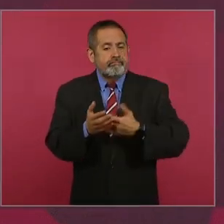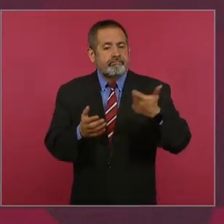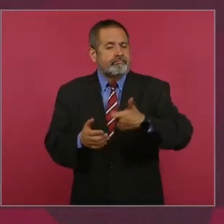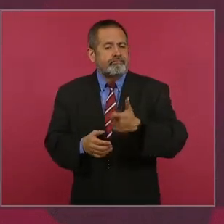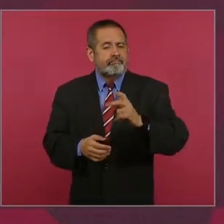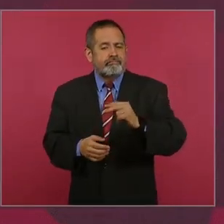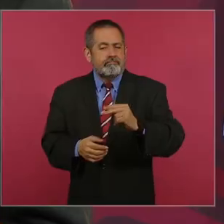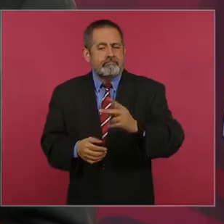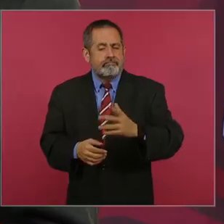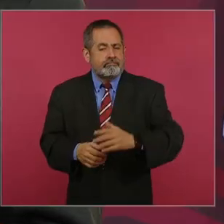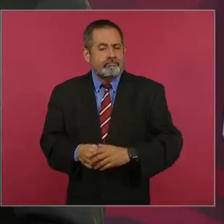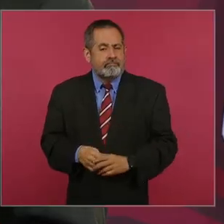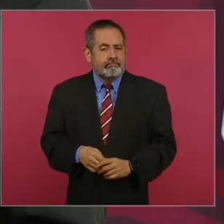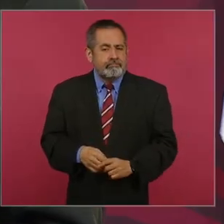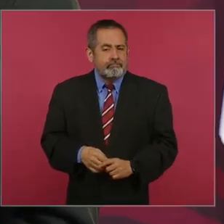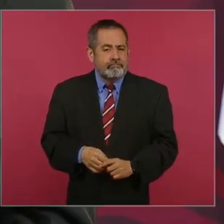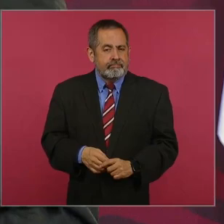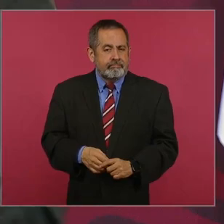los que menos los